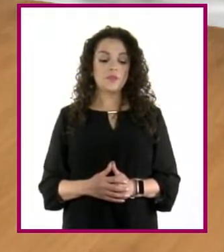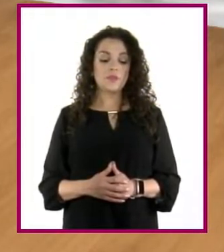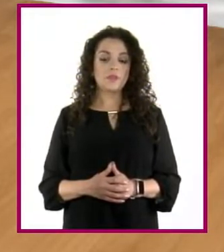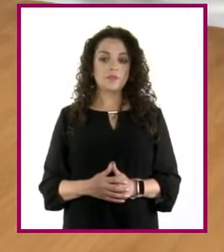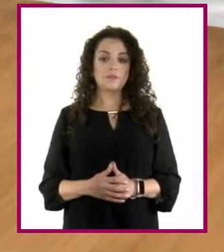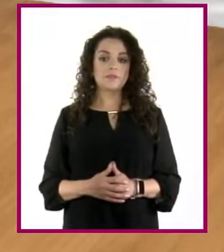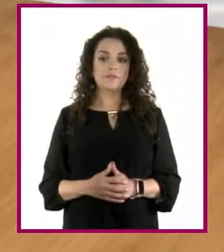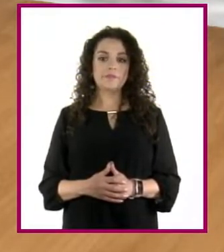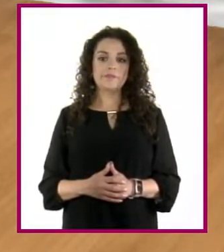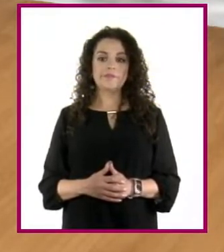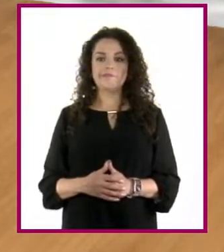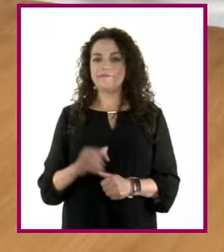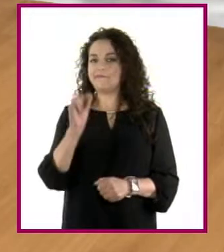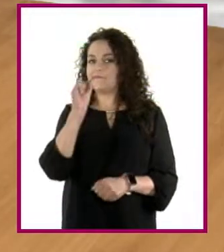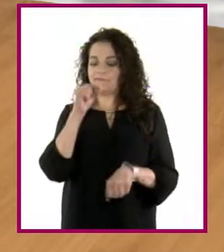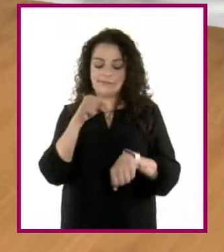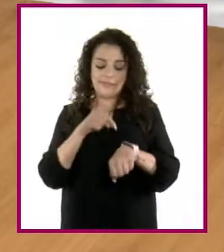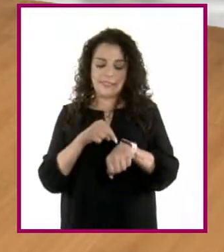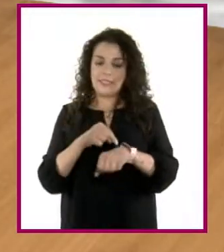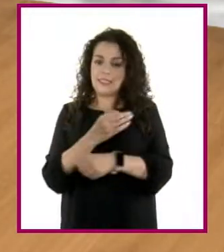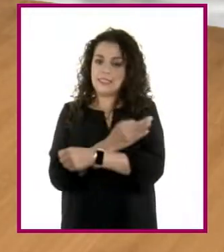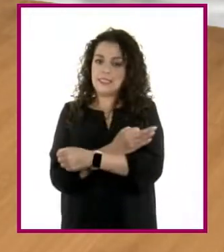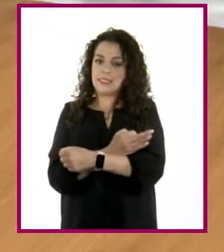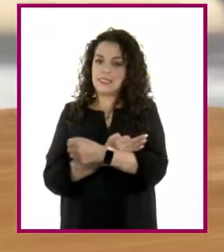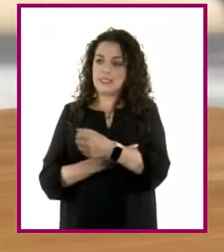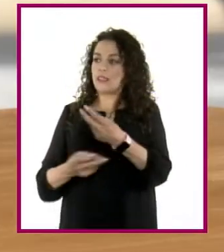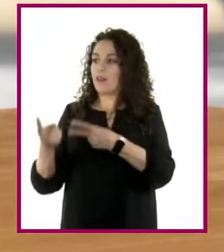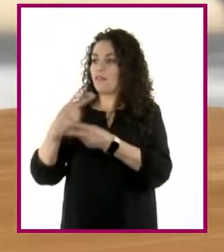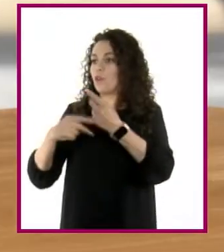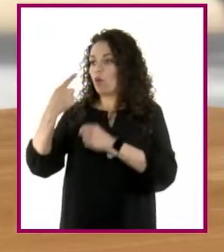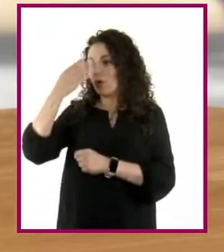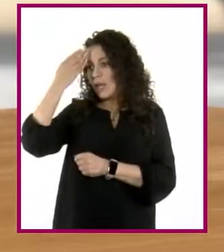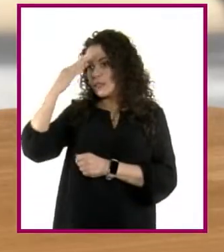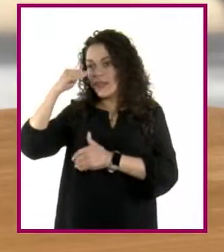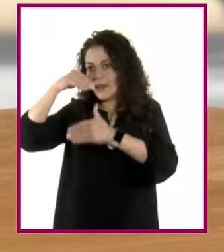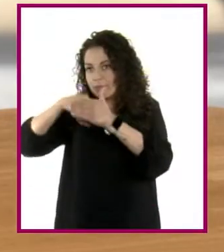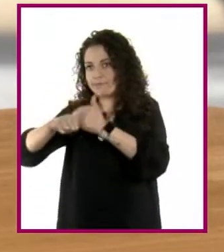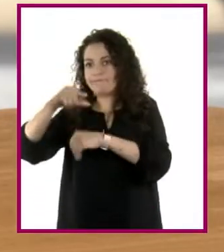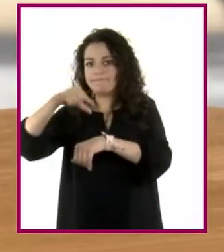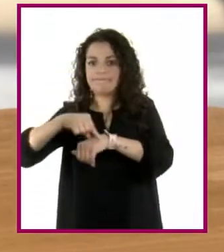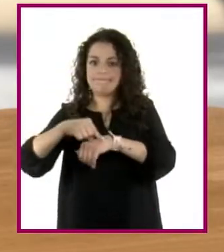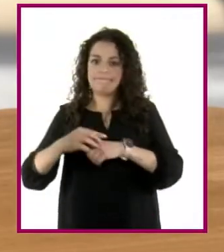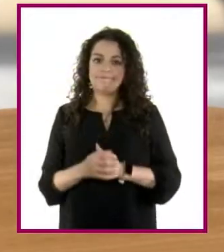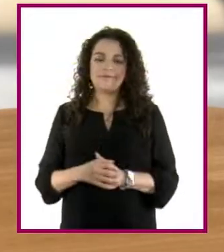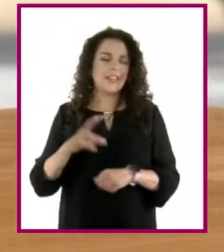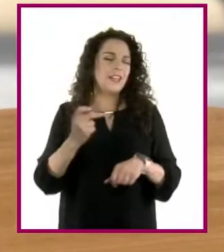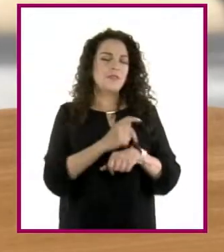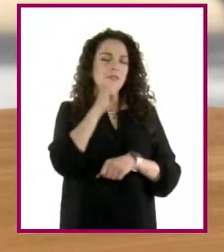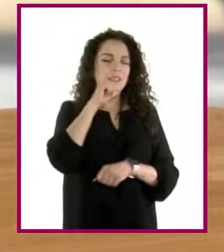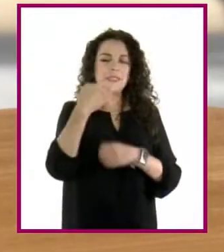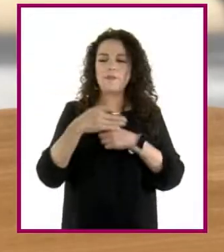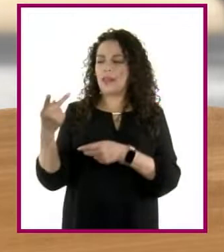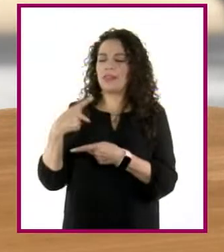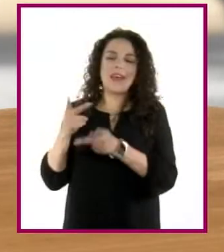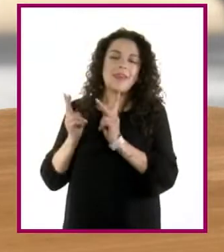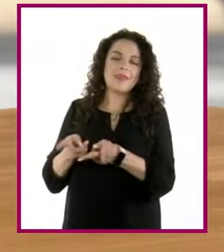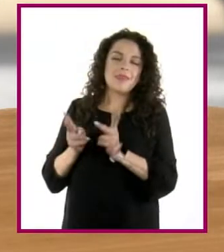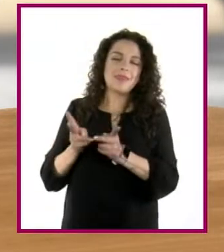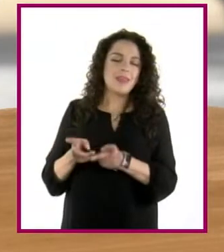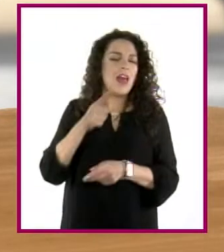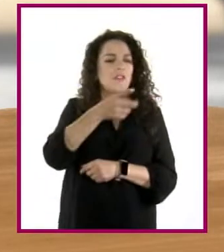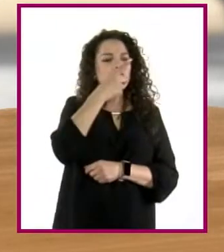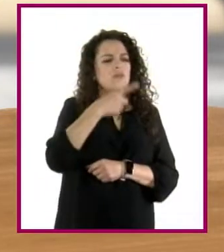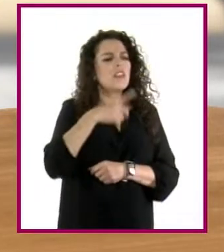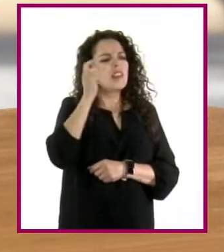Llegaste tantitito tarde, Lu. Justo acaba de entrar una señora a consulta. Ay, no pasa nada. Mientras platicamos. A ver, dime, además de este